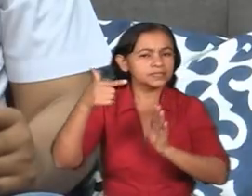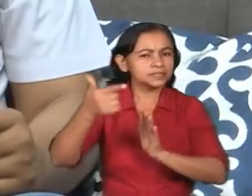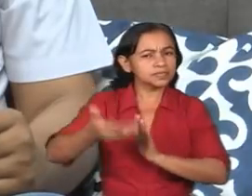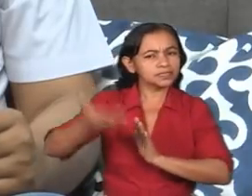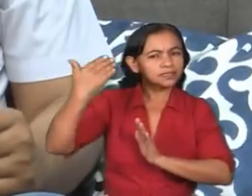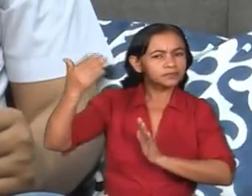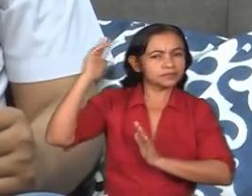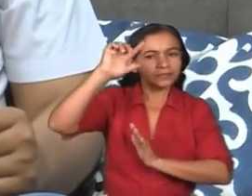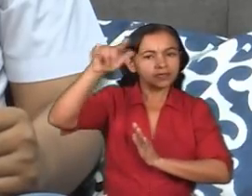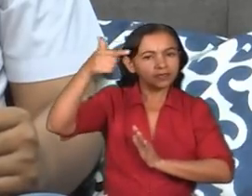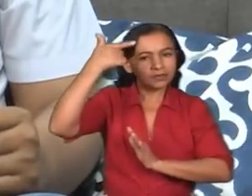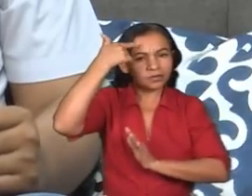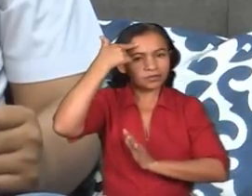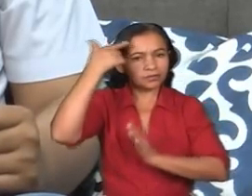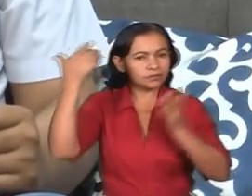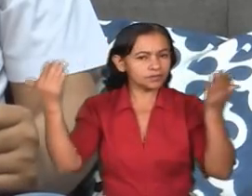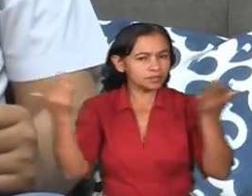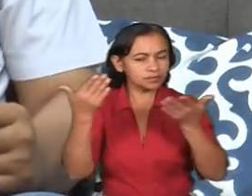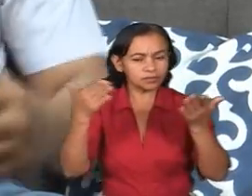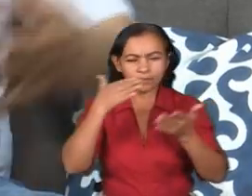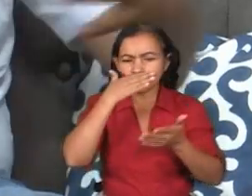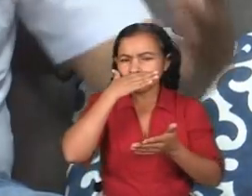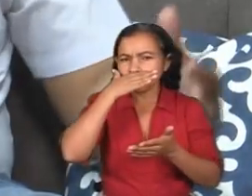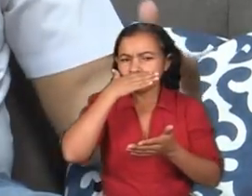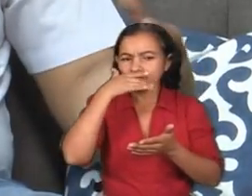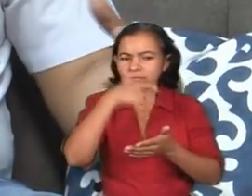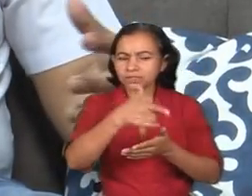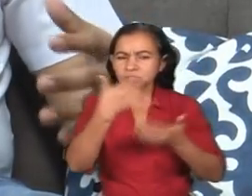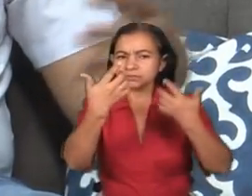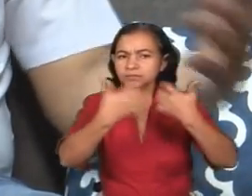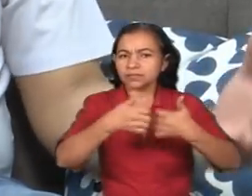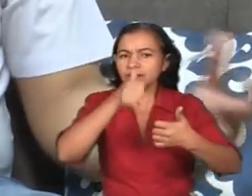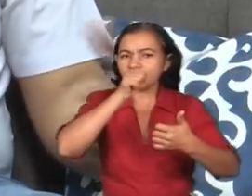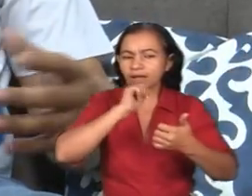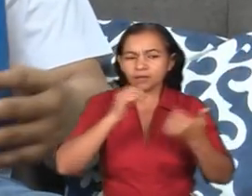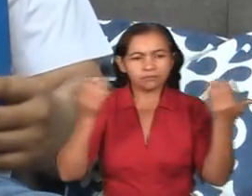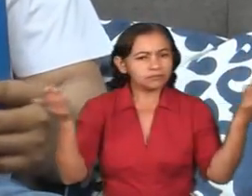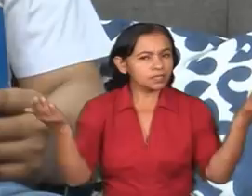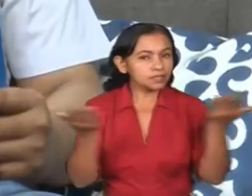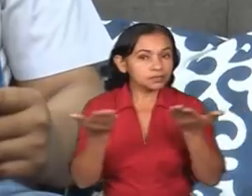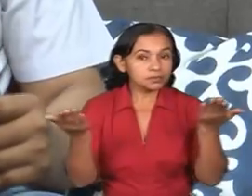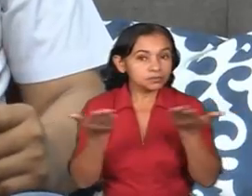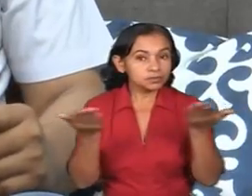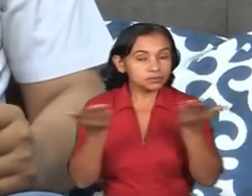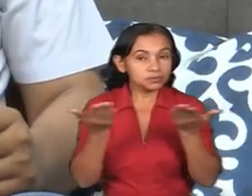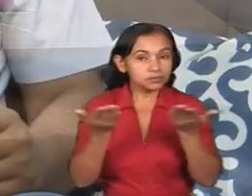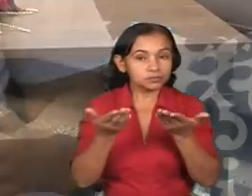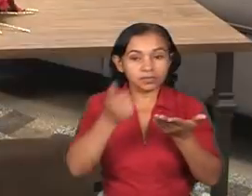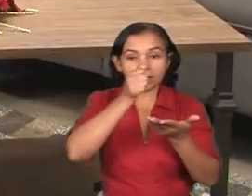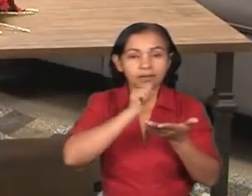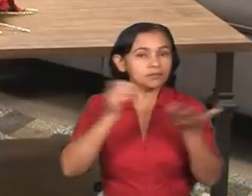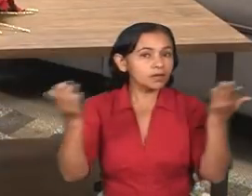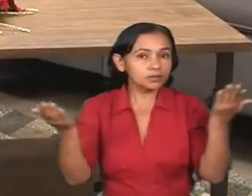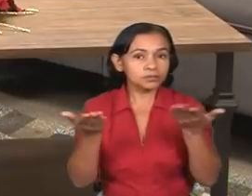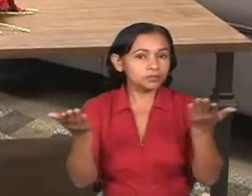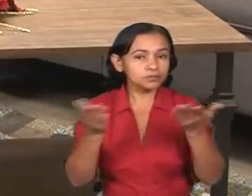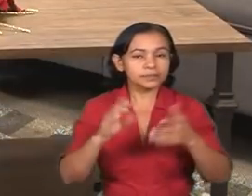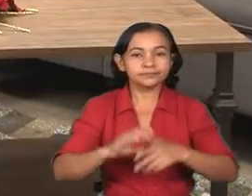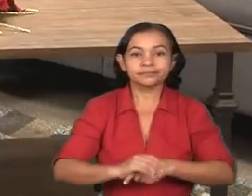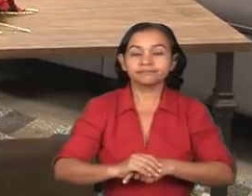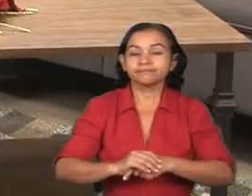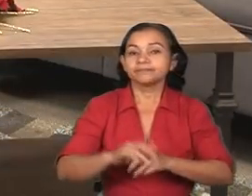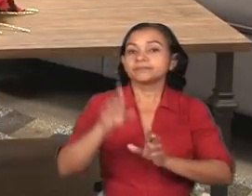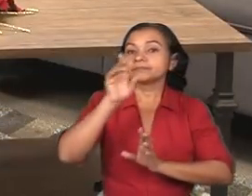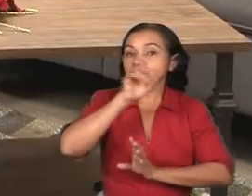el gobierno y cómo encuentra la revolución esta empresa? Es decir, ¿y cómo encuentra la infraestructura y el abastecimiento en el territorio nacional? Sí,